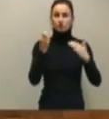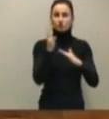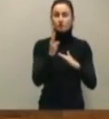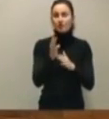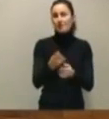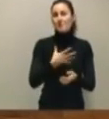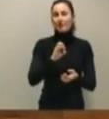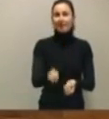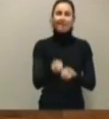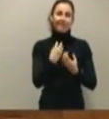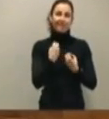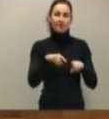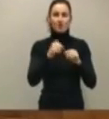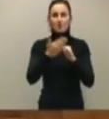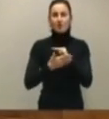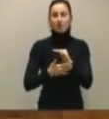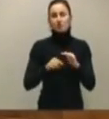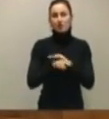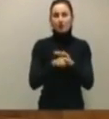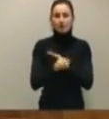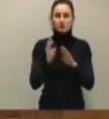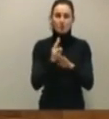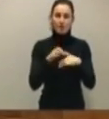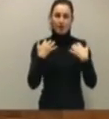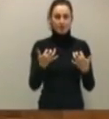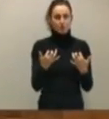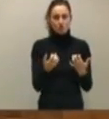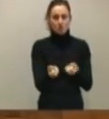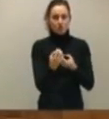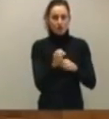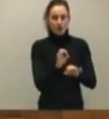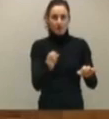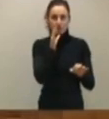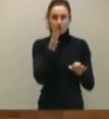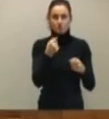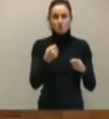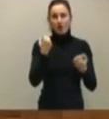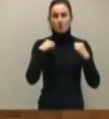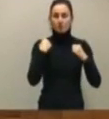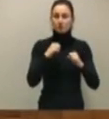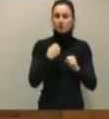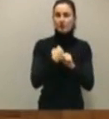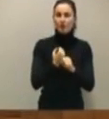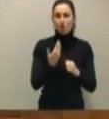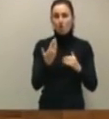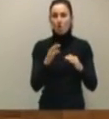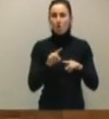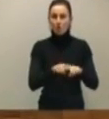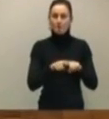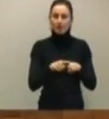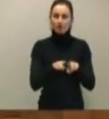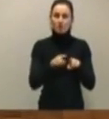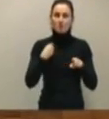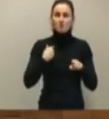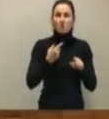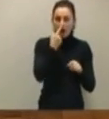lecciones a mí de los plazos de tramitación parlamentaria. Y vamos a hacer un ejercicio comparativo respecto a los plazos que se